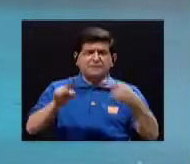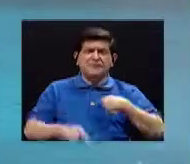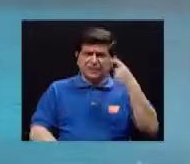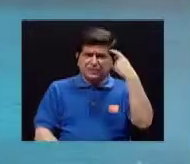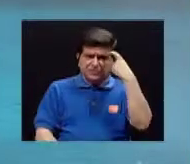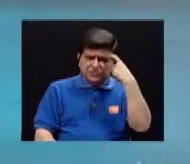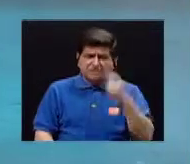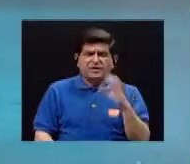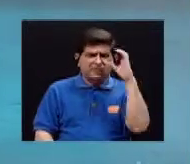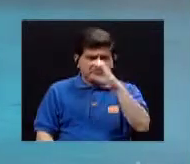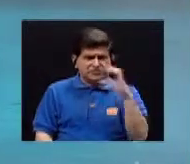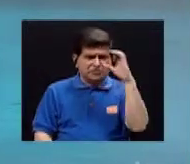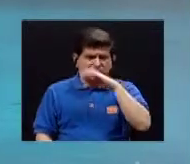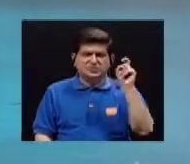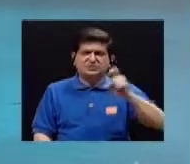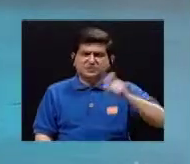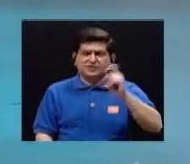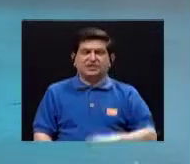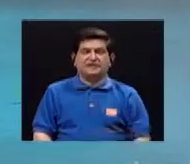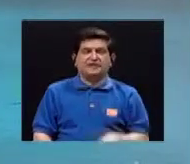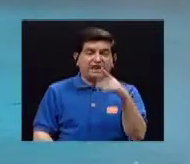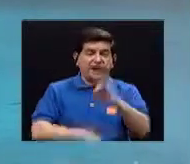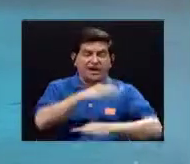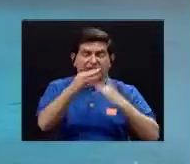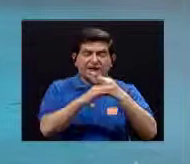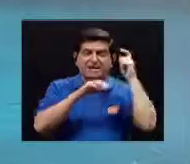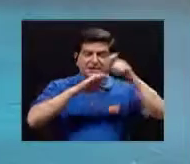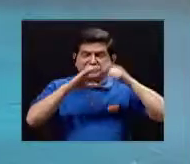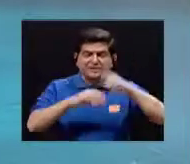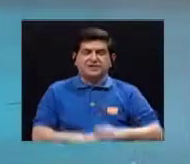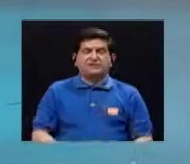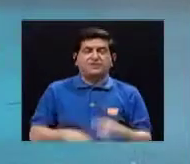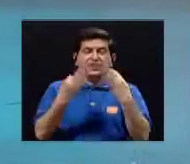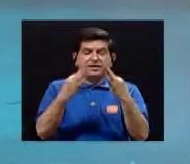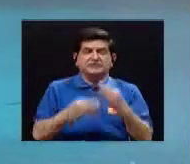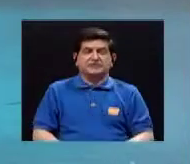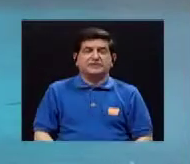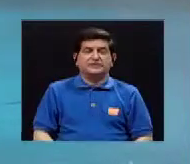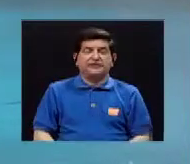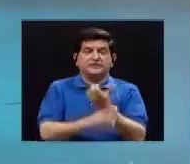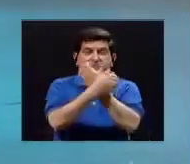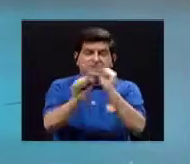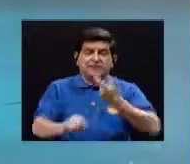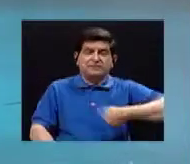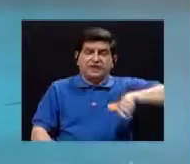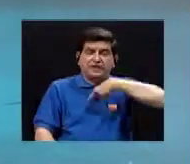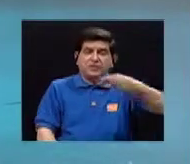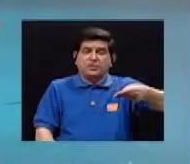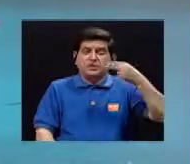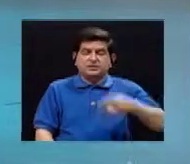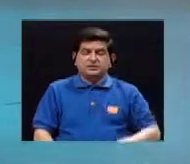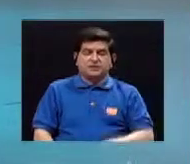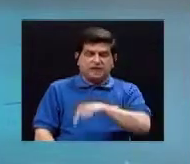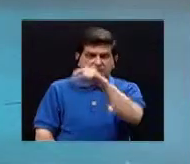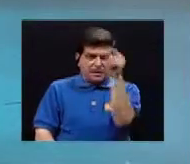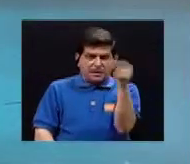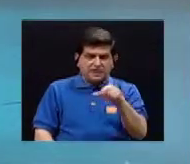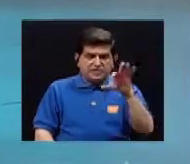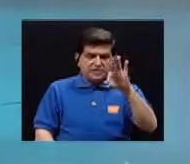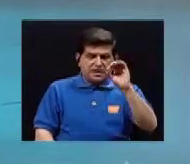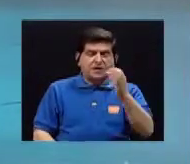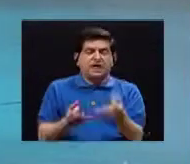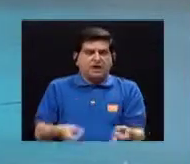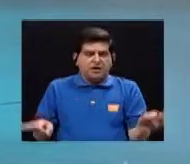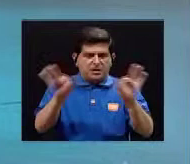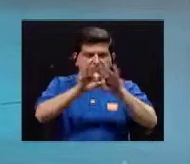pero si pienso que eso deberíamos buscarlo o sea deberíamos buscar ese tipo de cine porque rescatar un poco también la historia de nosotros y italia-90 fue un